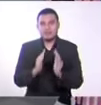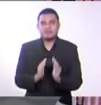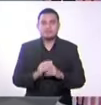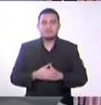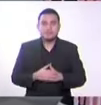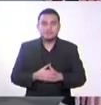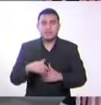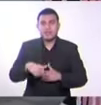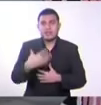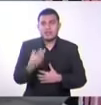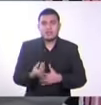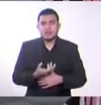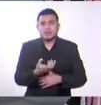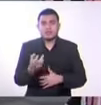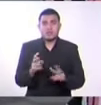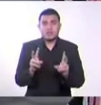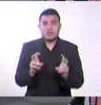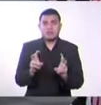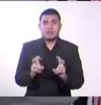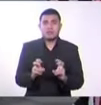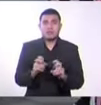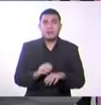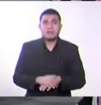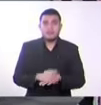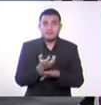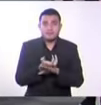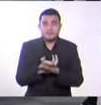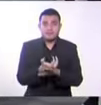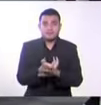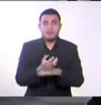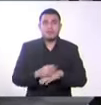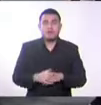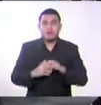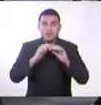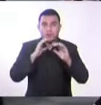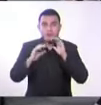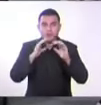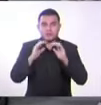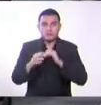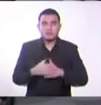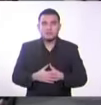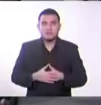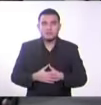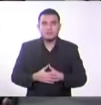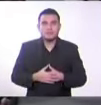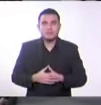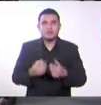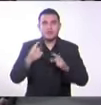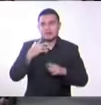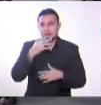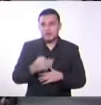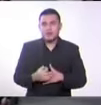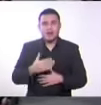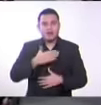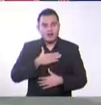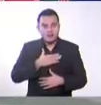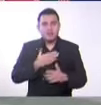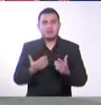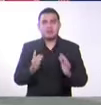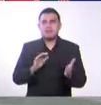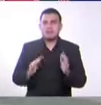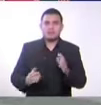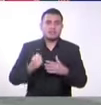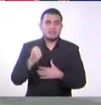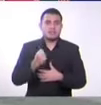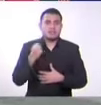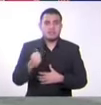vamos a trabajar un poco lo que son el tema de los medios de comunicación. ¿Qué te parece este tema, Mayra? Me parece muy interesante, Luis,